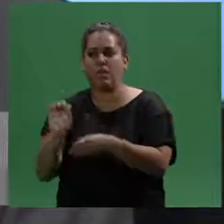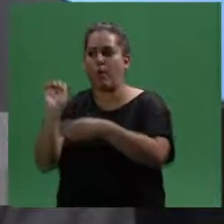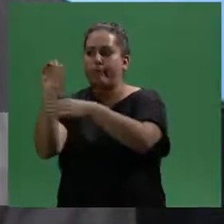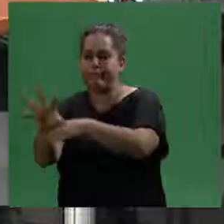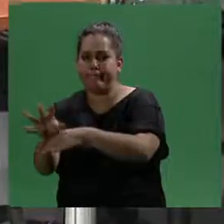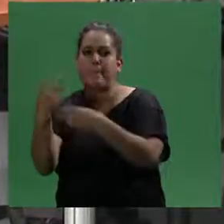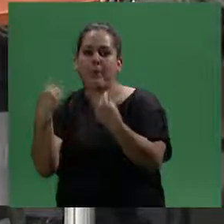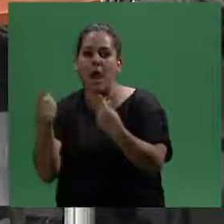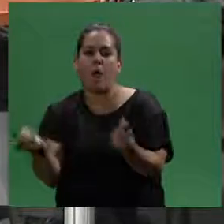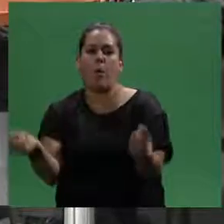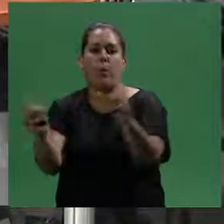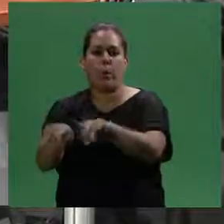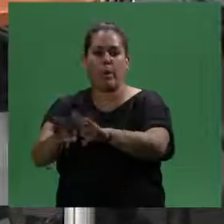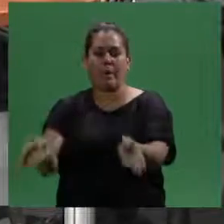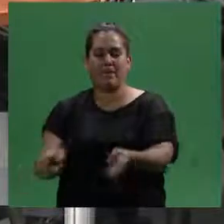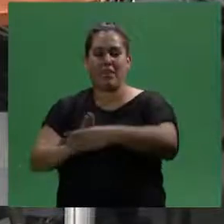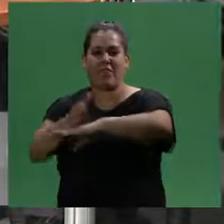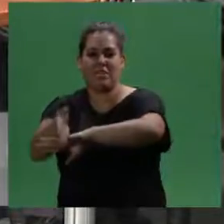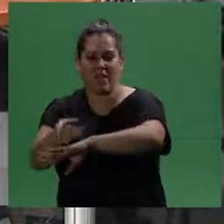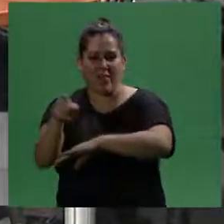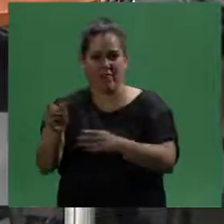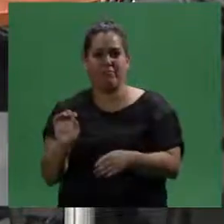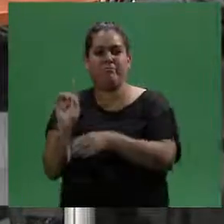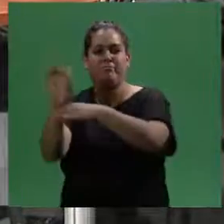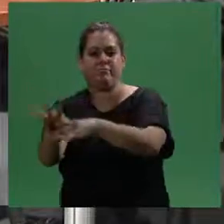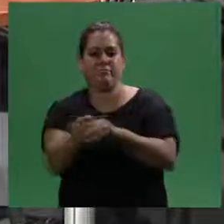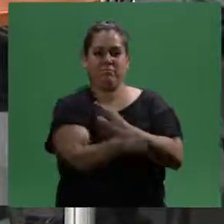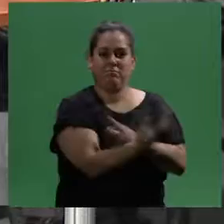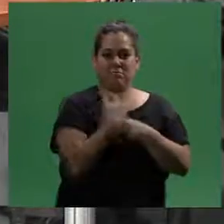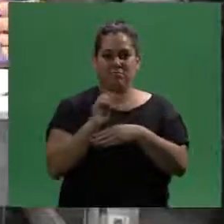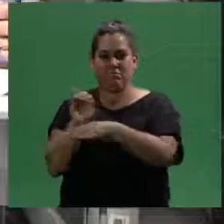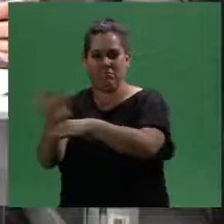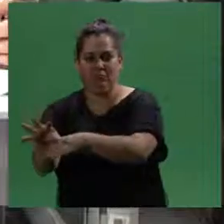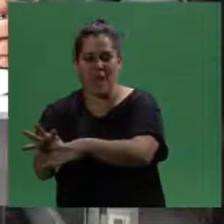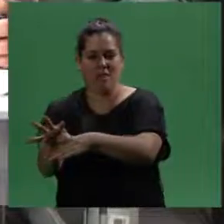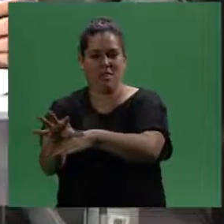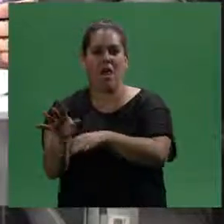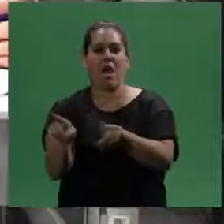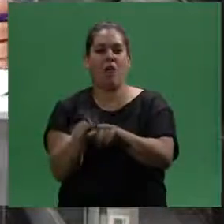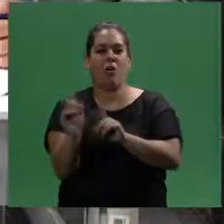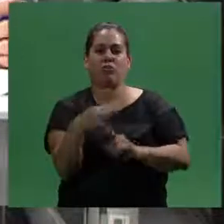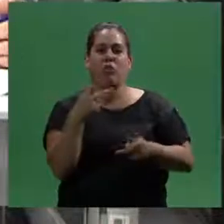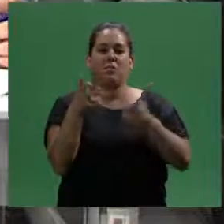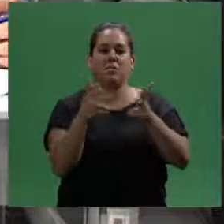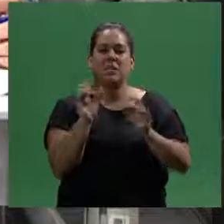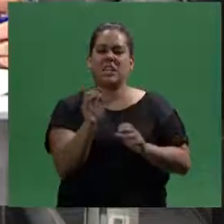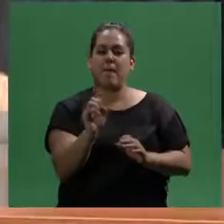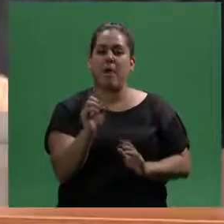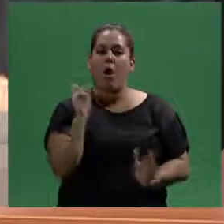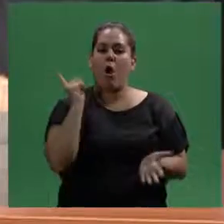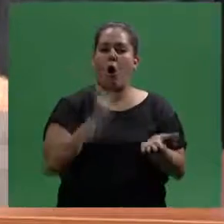llegue nuevamente a la mesa de entrada de la Secretaría, se elabore lo que nosotros llamamos la orden del día, que es